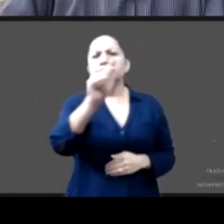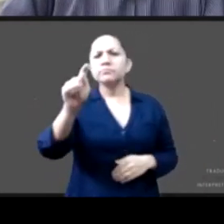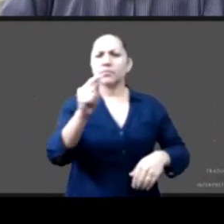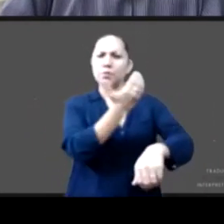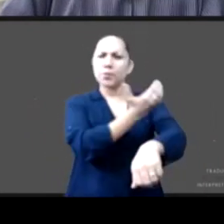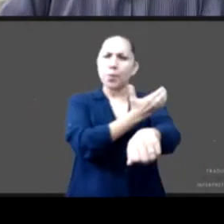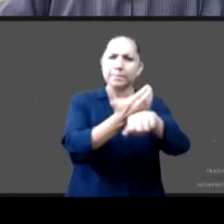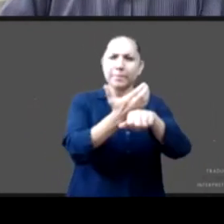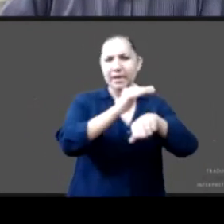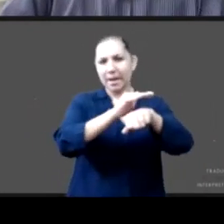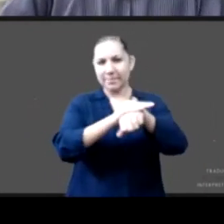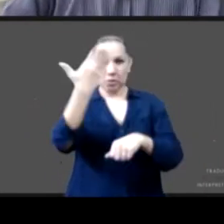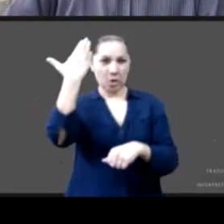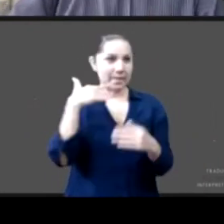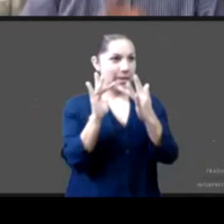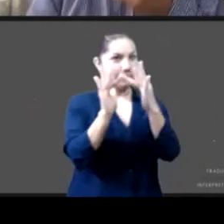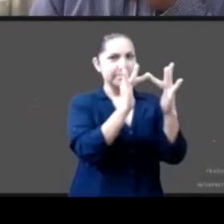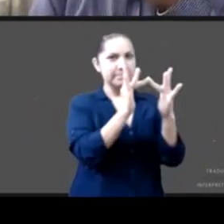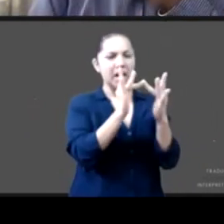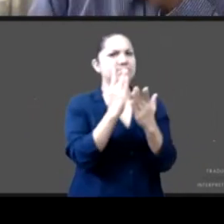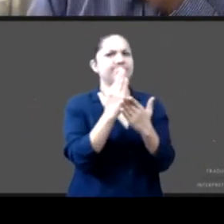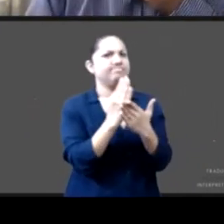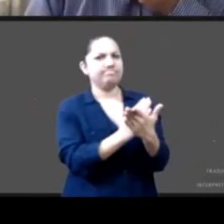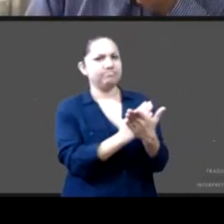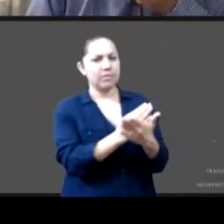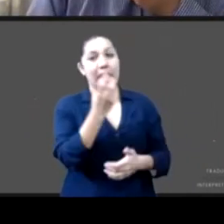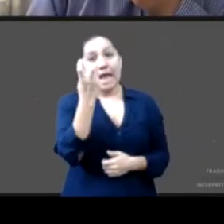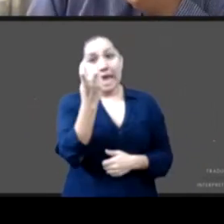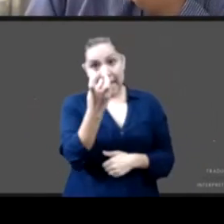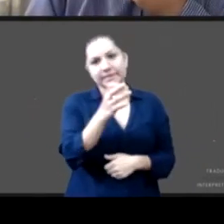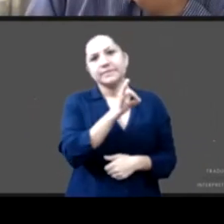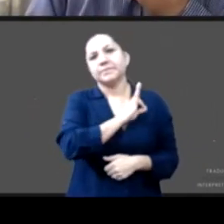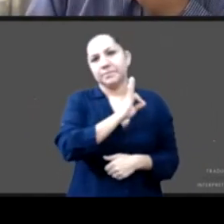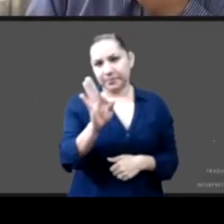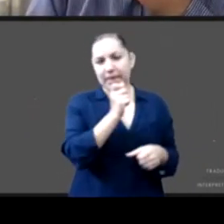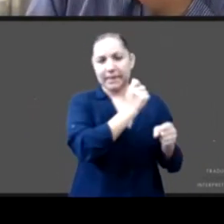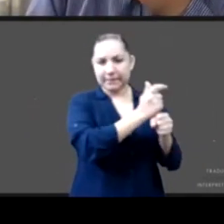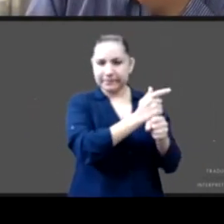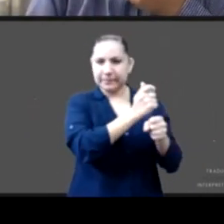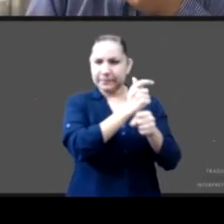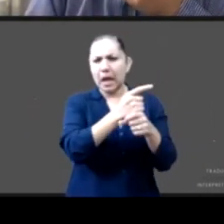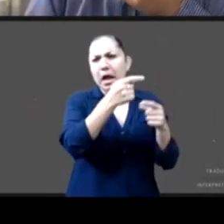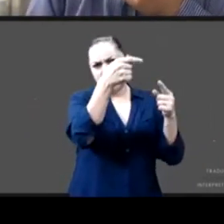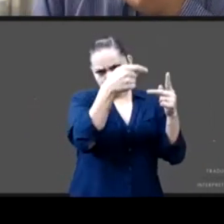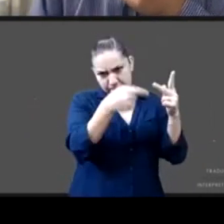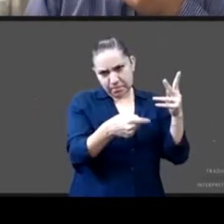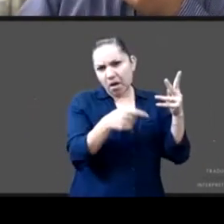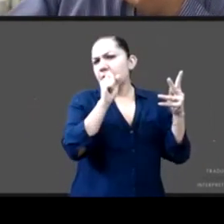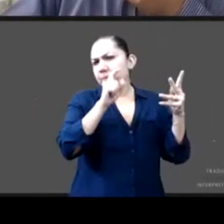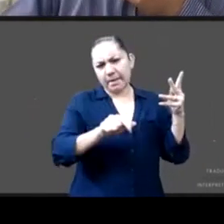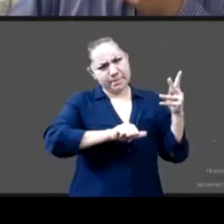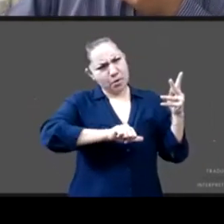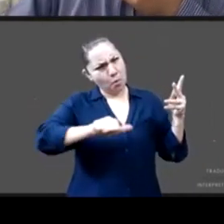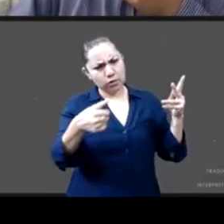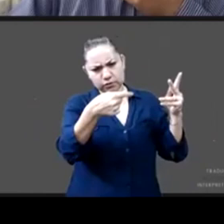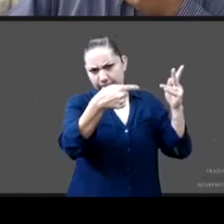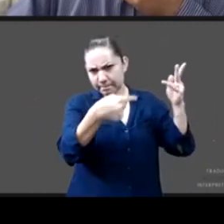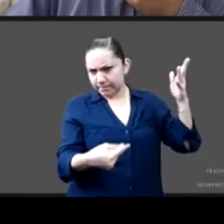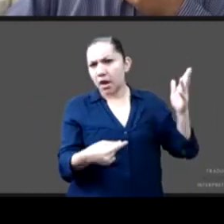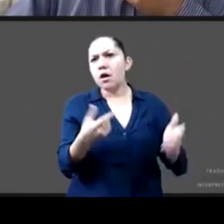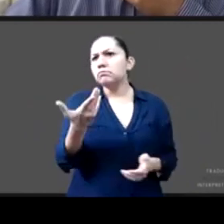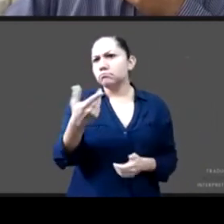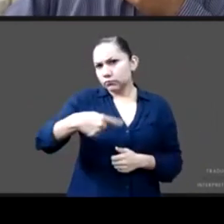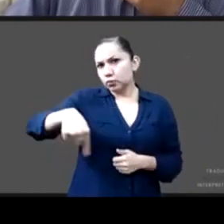más comunicación. Estas pueden ser unas señales, pero hay muchas, ¿verdad? Esta es una entre otras. O que no quieren y que ustedes como padres tengan acceso precisamente